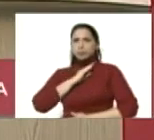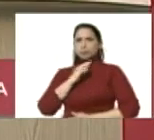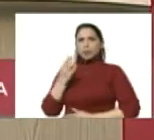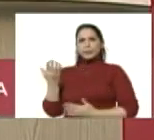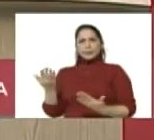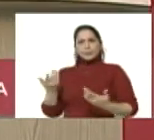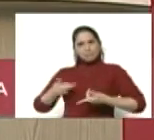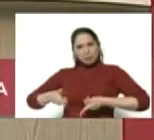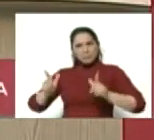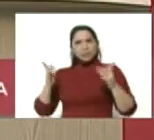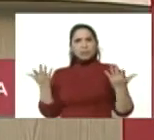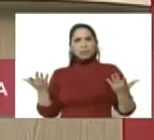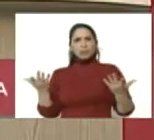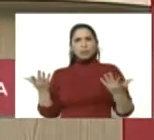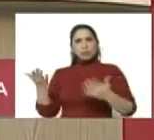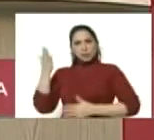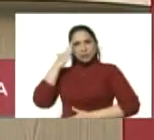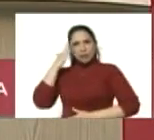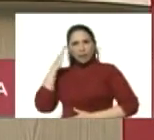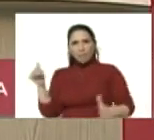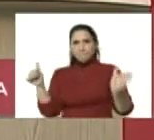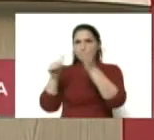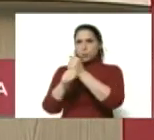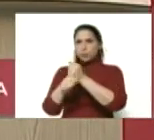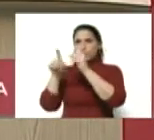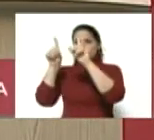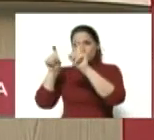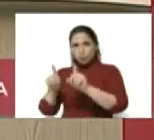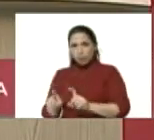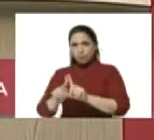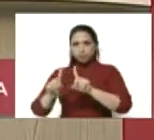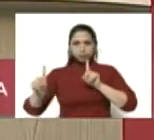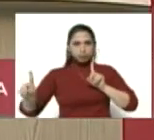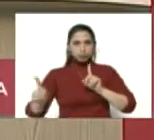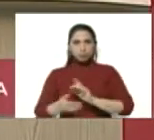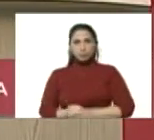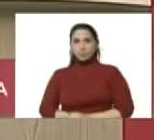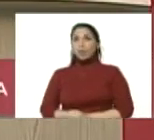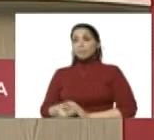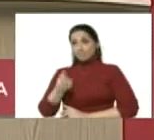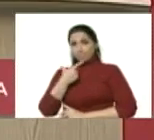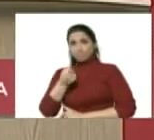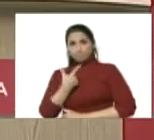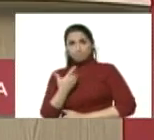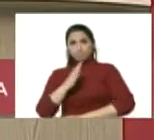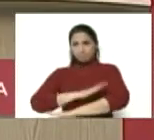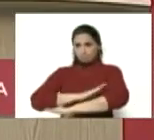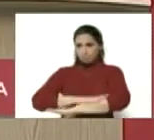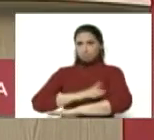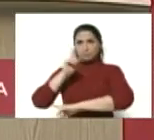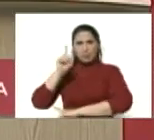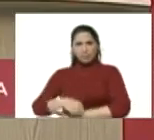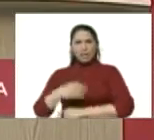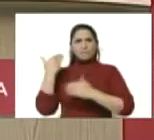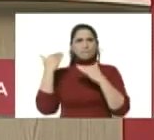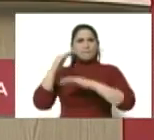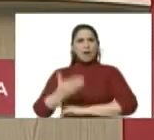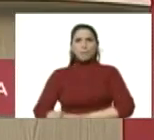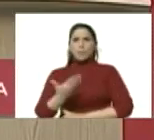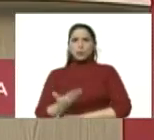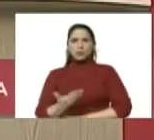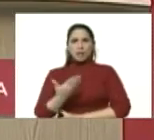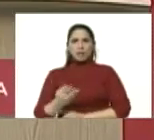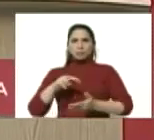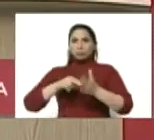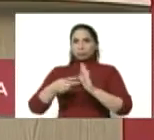permitido detectar los casos, aislarlos, tratarlos, ir sobre una fase muy importante, que es